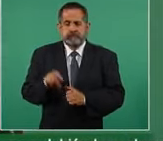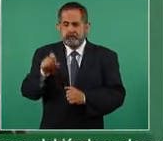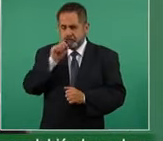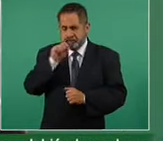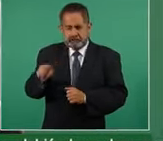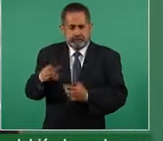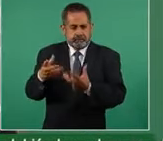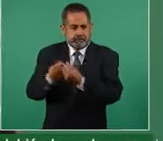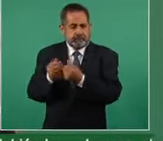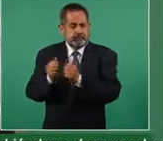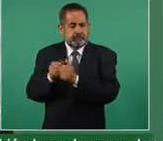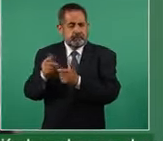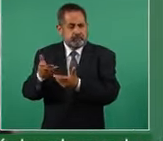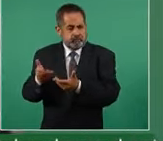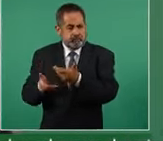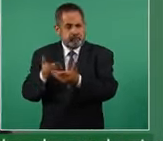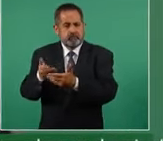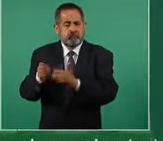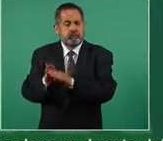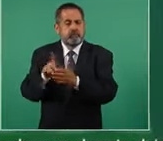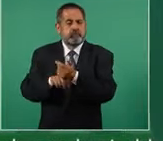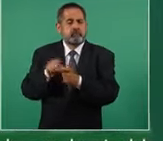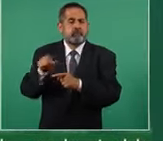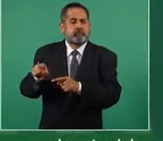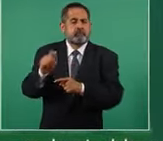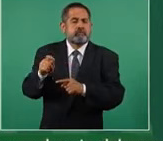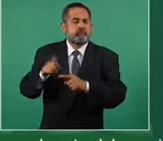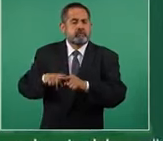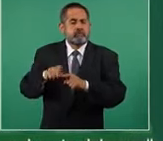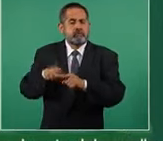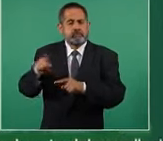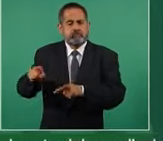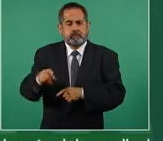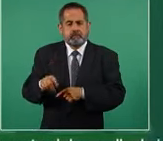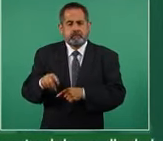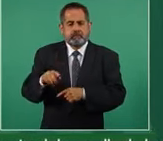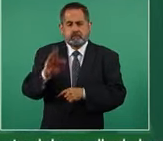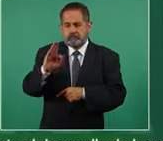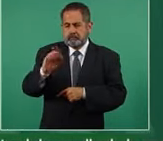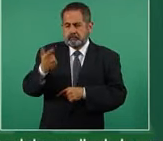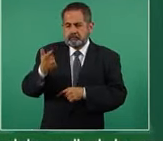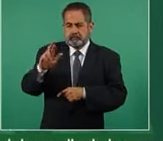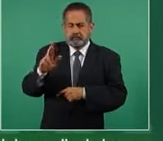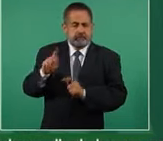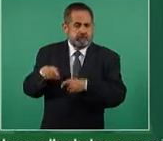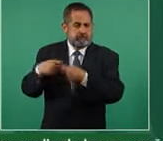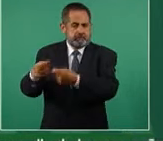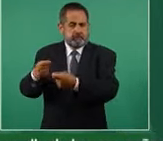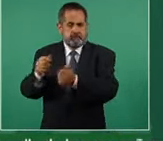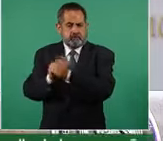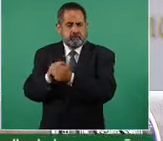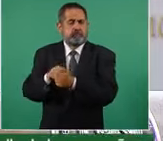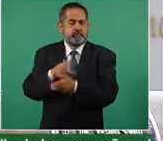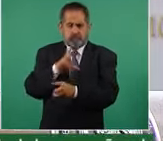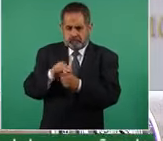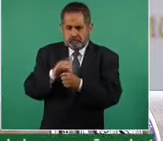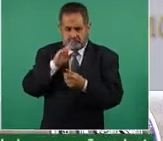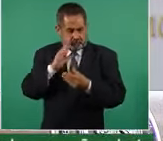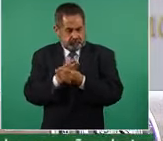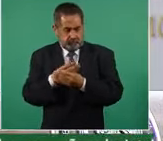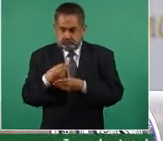también a disposición de la Fiscalía, que se integró con este propósito